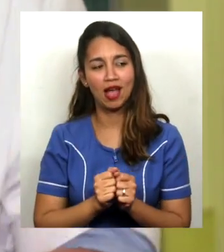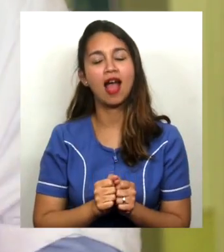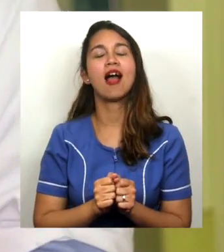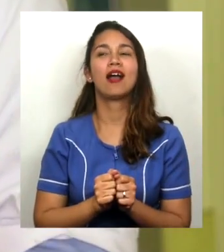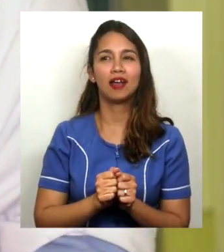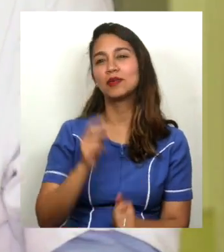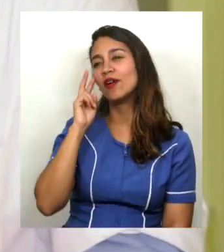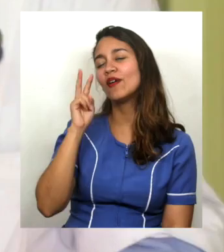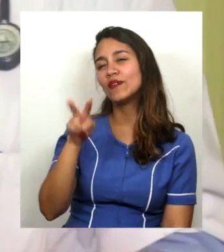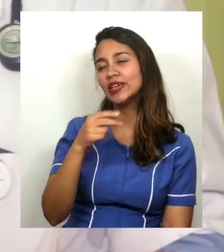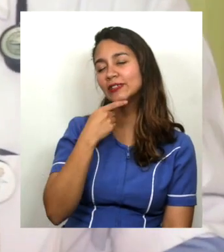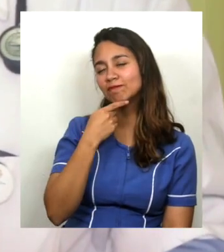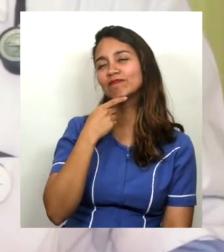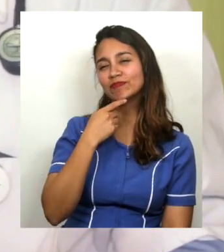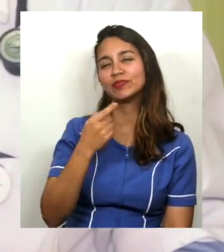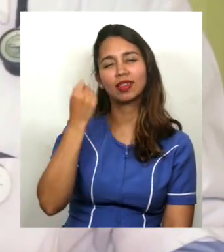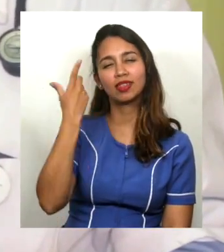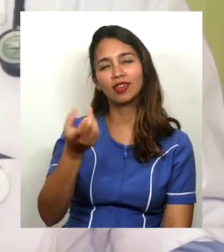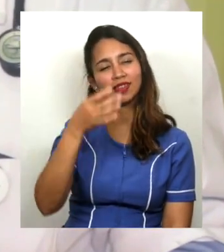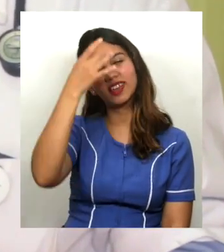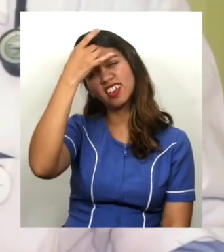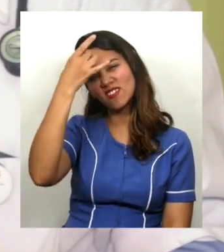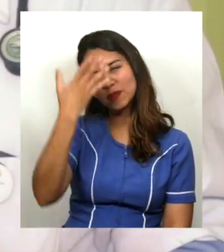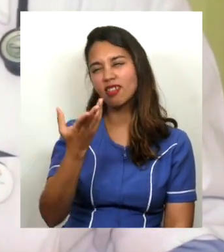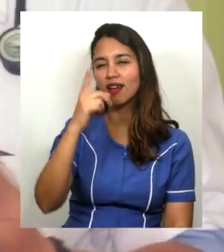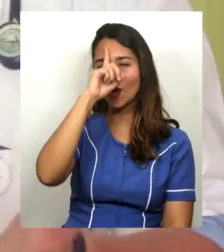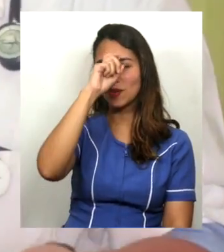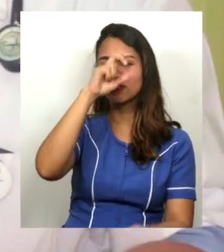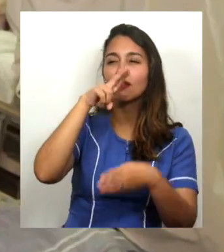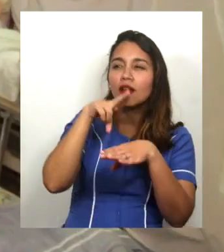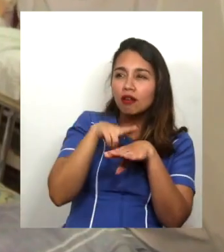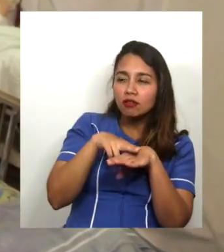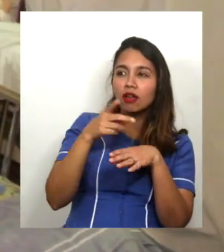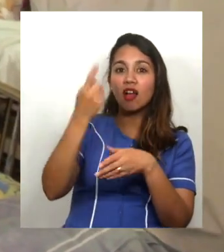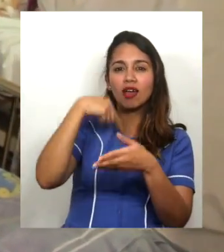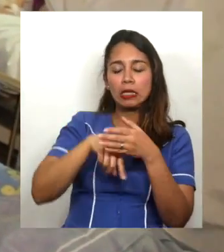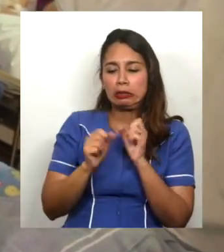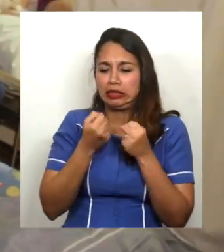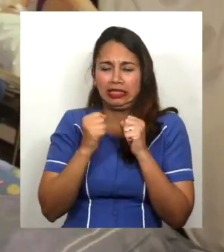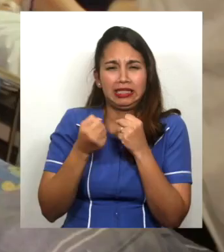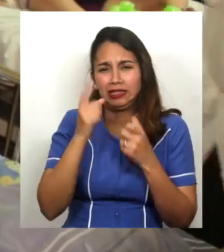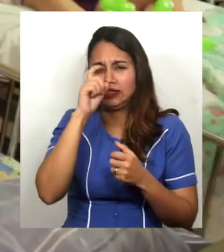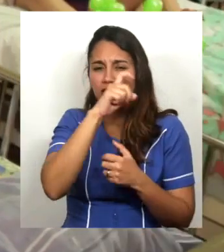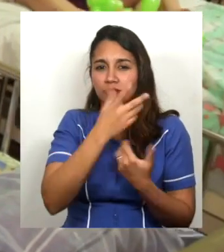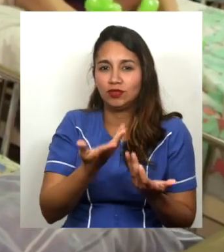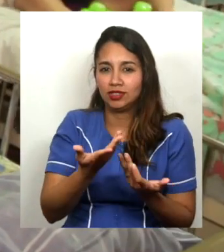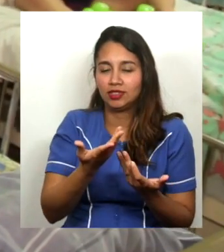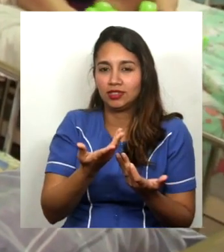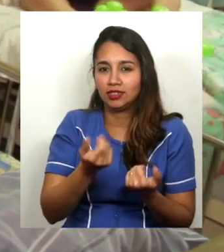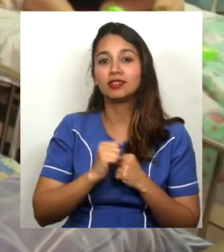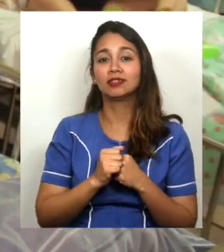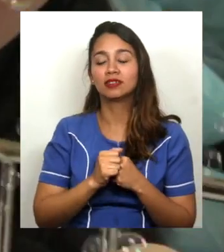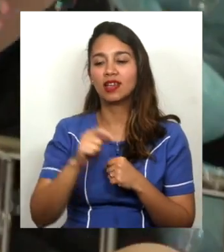hospital, digamos, ¿ya? Pero lo que uno ve, digamos, hay que pensar que una enfermedad en que están hospitalizados estos chicos genera un estrés,